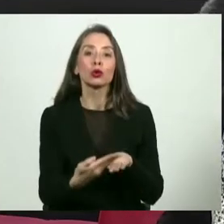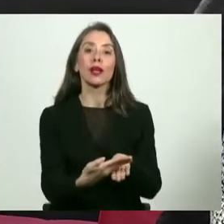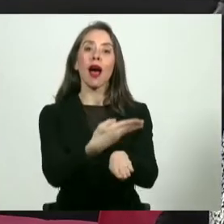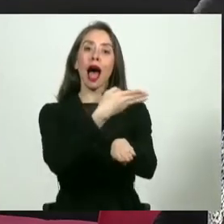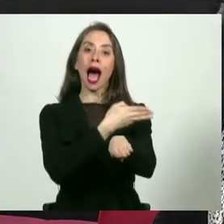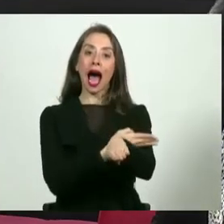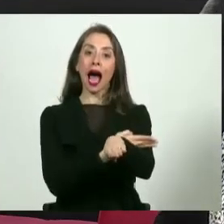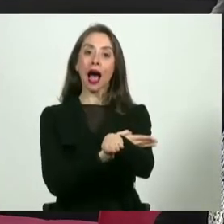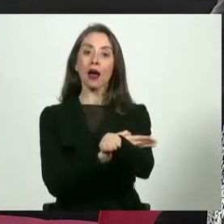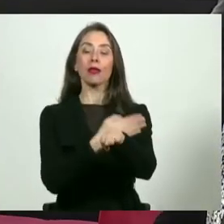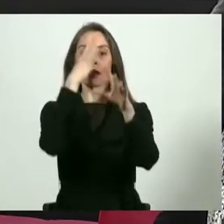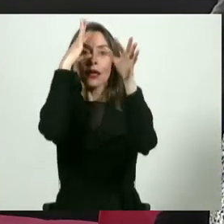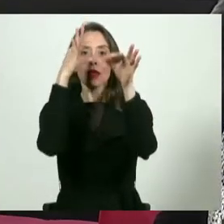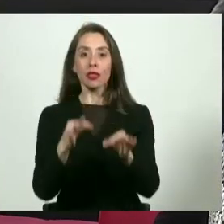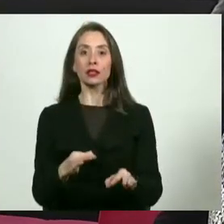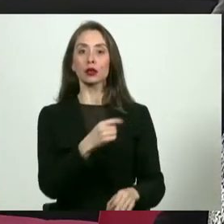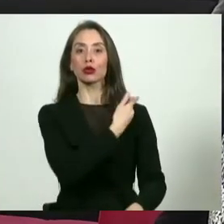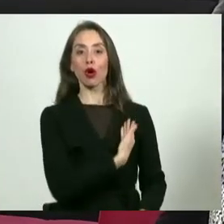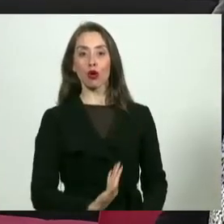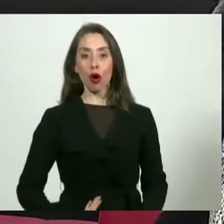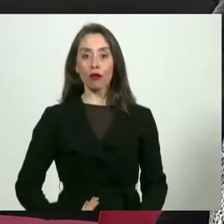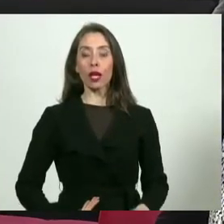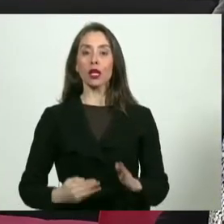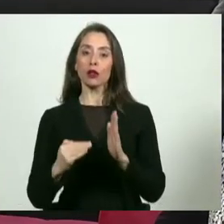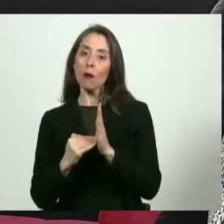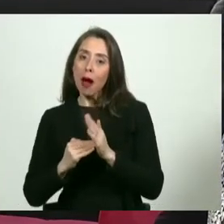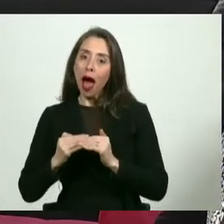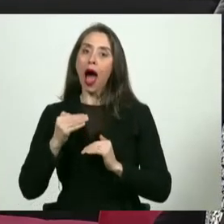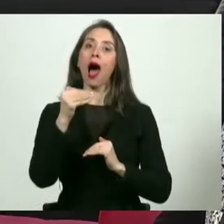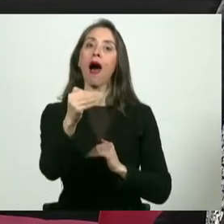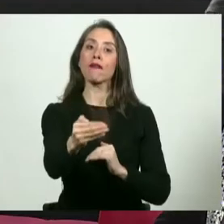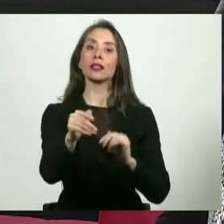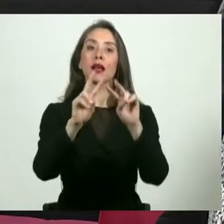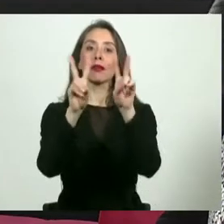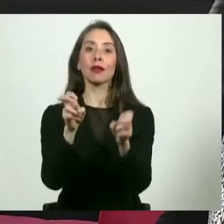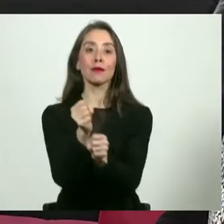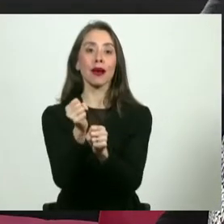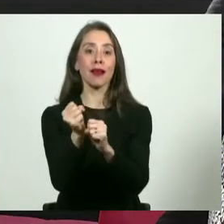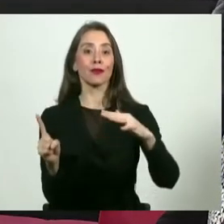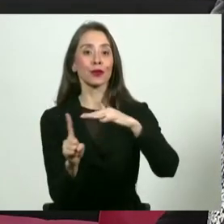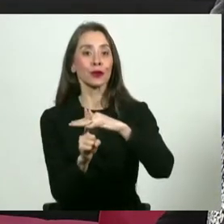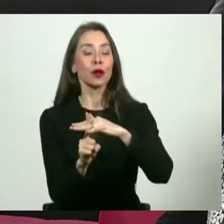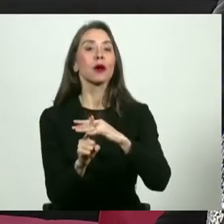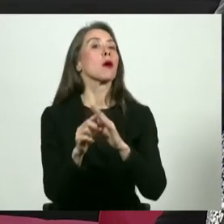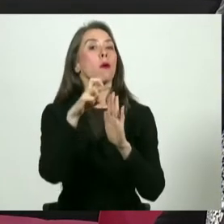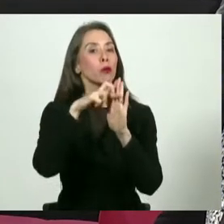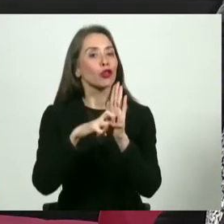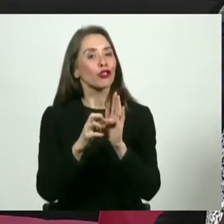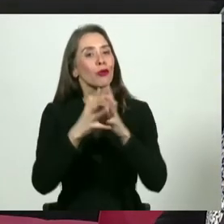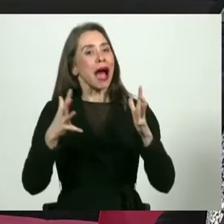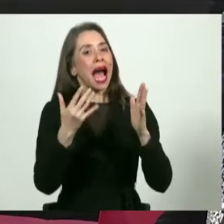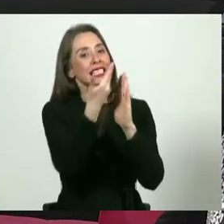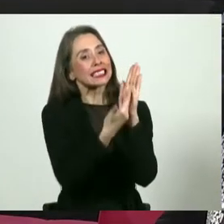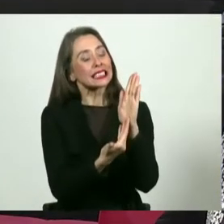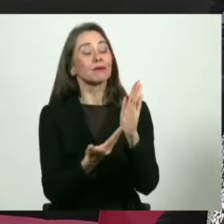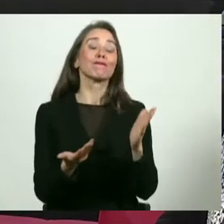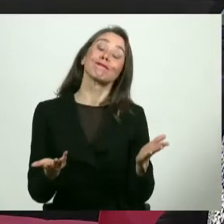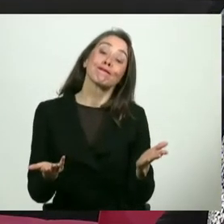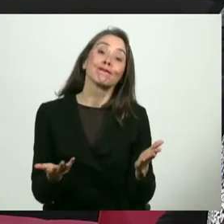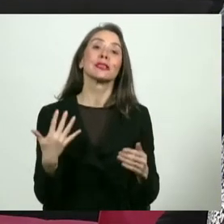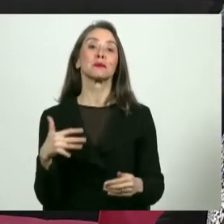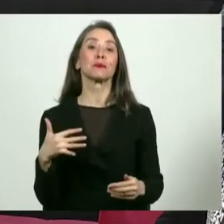tener una decisión del Ejecutivo en orden a avanzar en esta área y un proyecto quizá un poquito más ambicioso. Pero bueno, lo importante